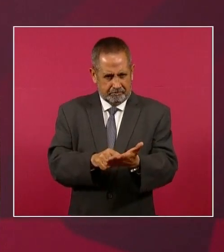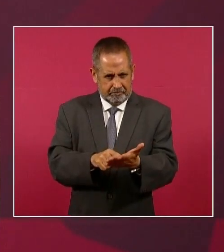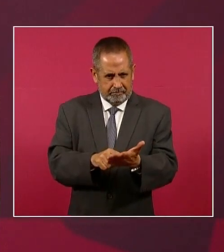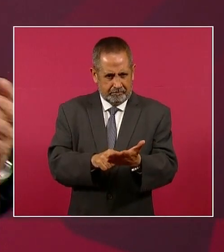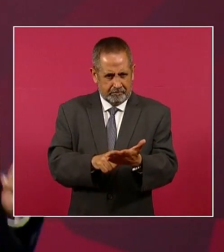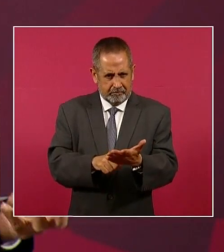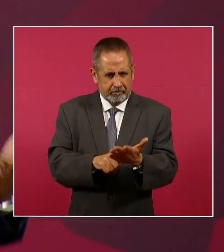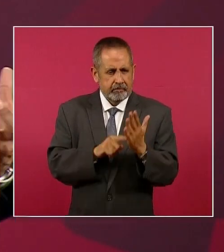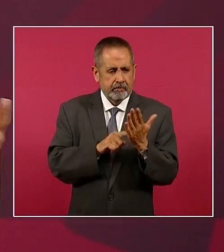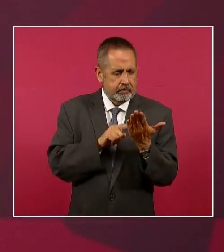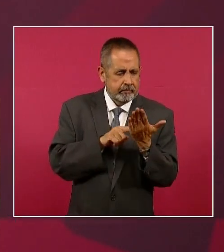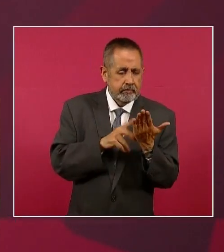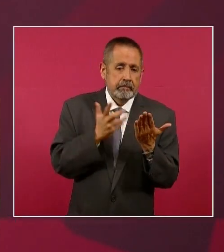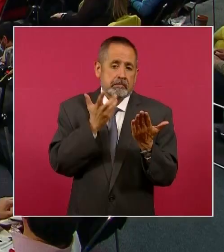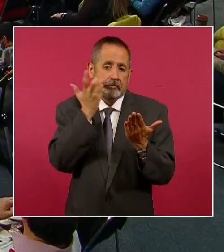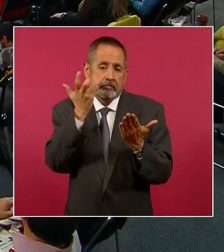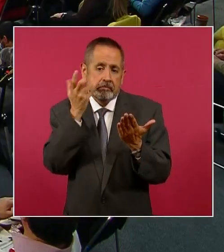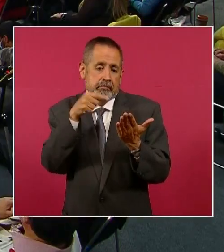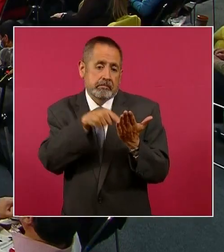No utilizar